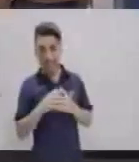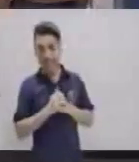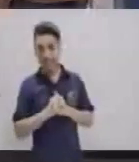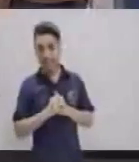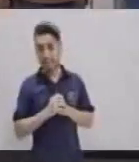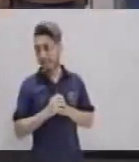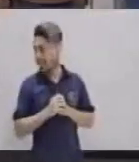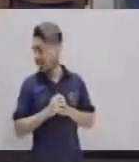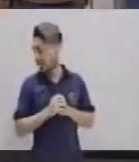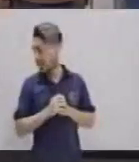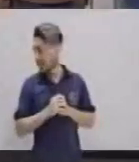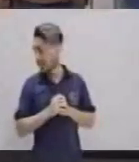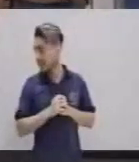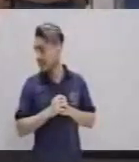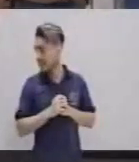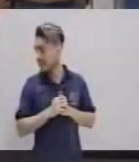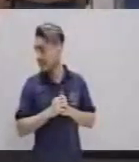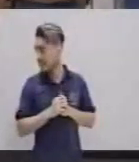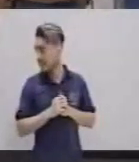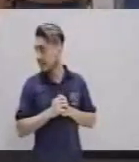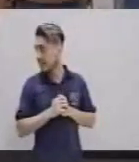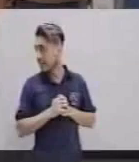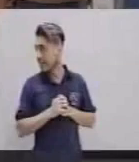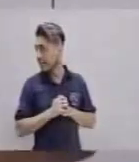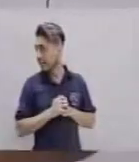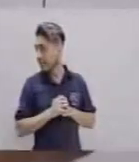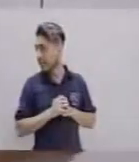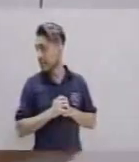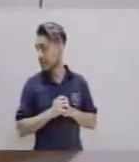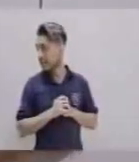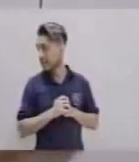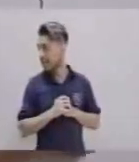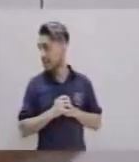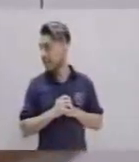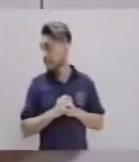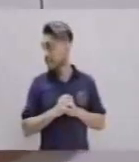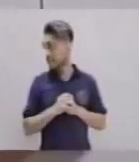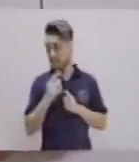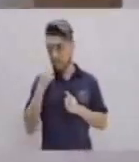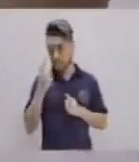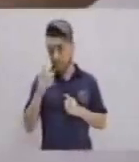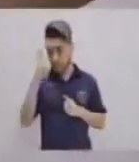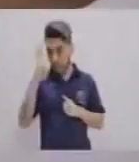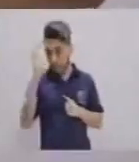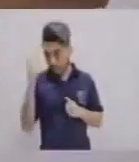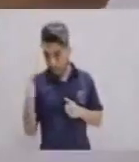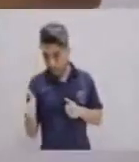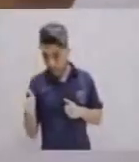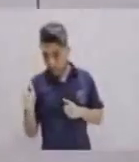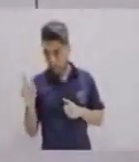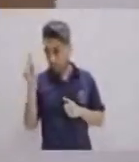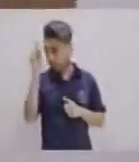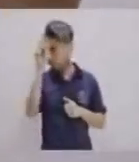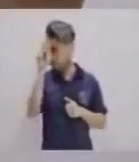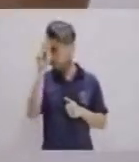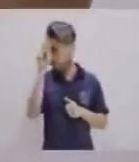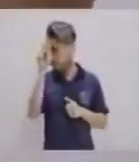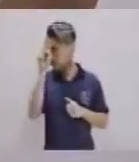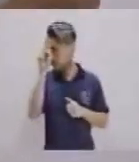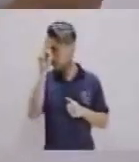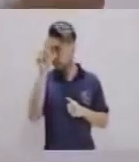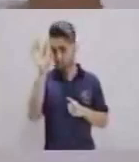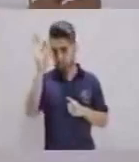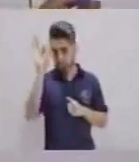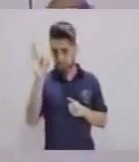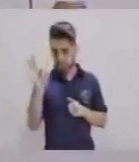¿sí? Al momento de graficar en el plano, mi asíntota va a estar, si aquí tenemos 4, mi asíntota, que es en